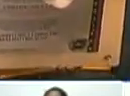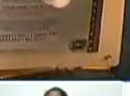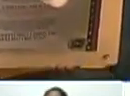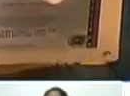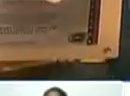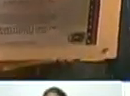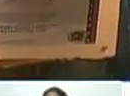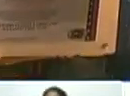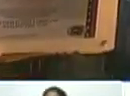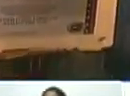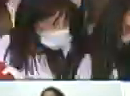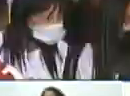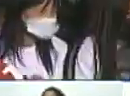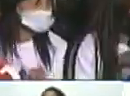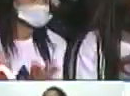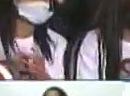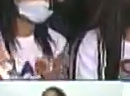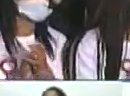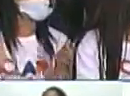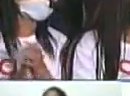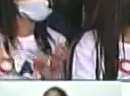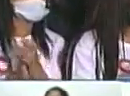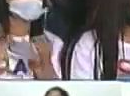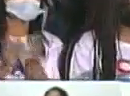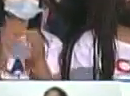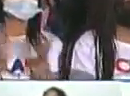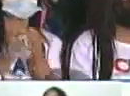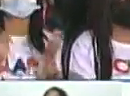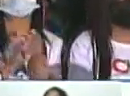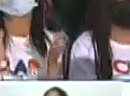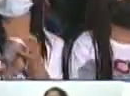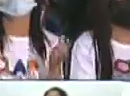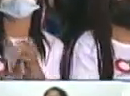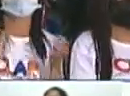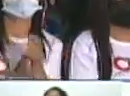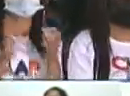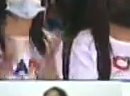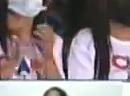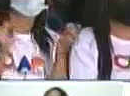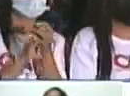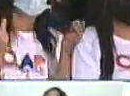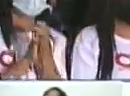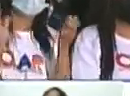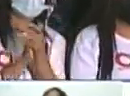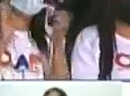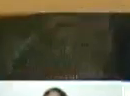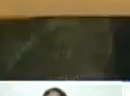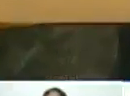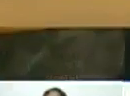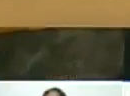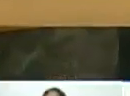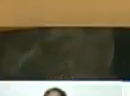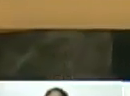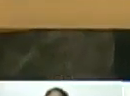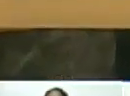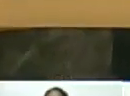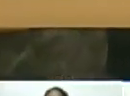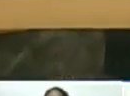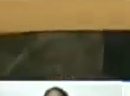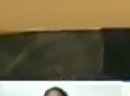mucha fuerza para que nuestros niños, para que nuestras niñas, nuestras madres lactantes cumplan con